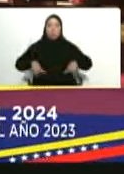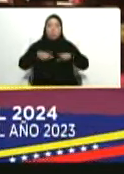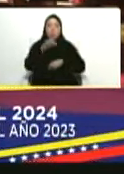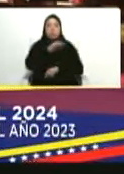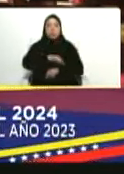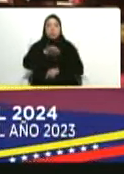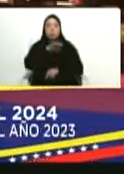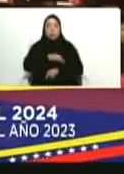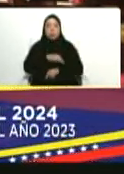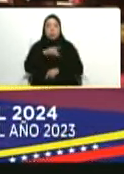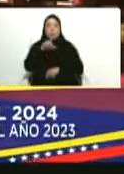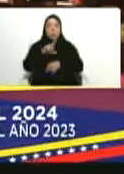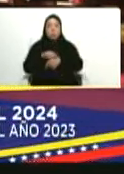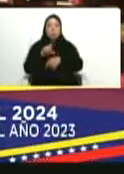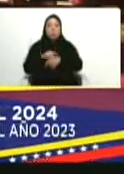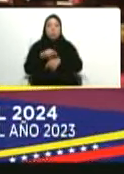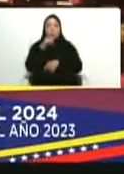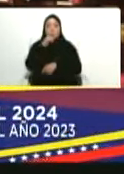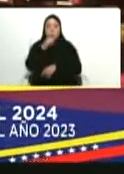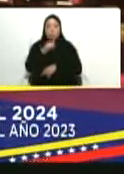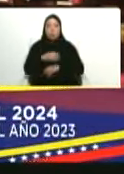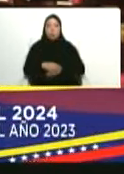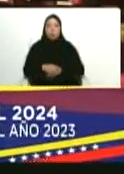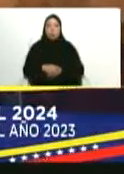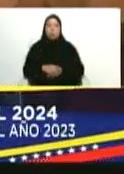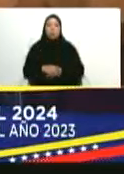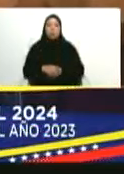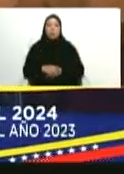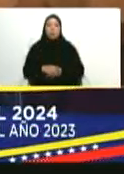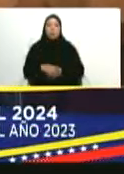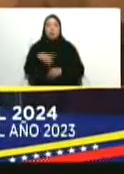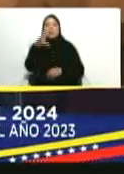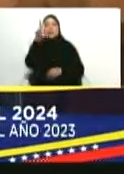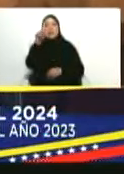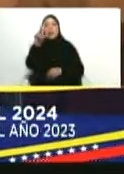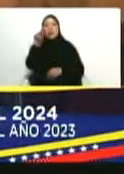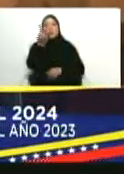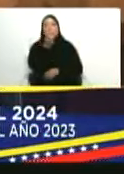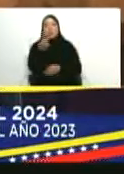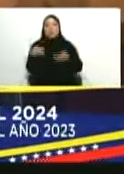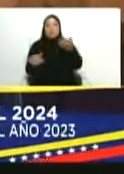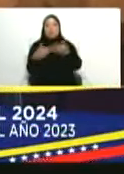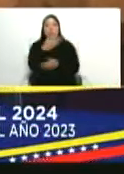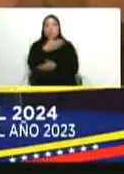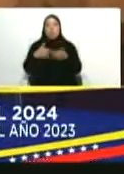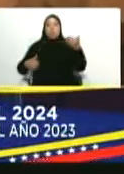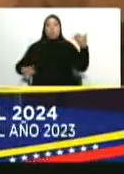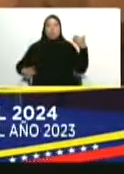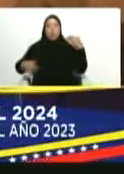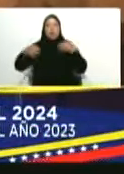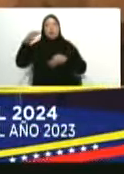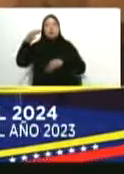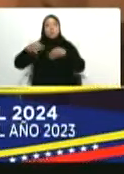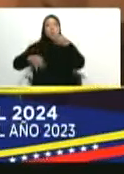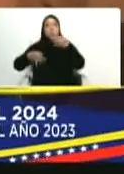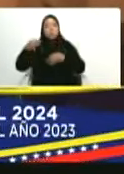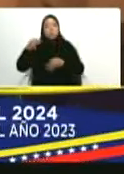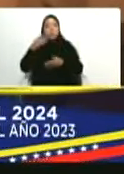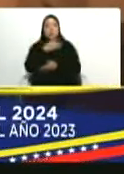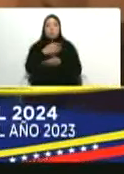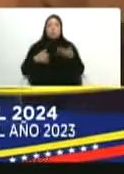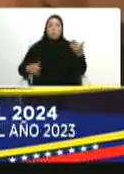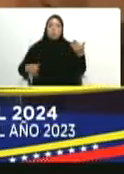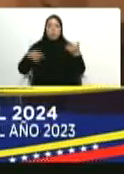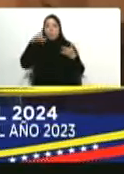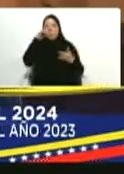Social, doctora Tania D'Amelio, segunda vicepresidenta del Tribunal Supremo de Justicia y presidenta de